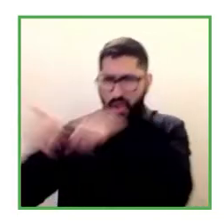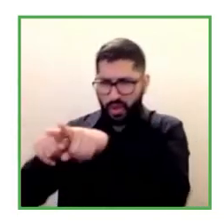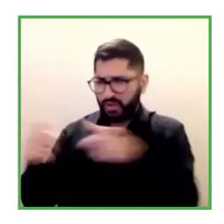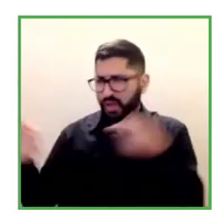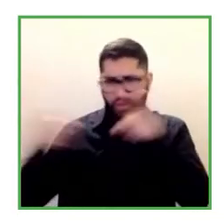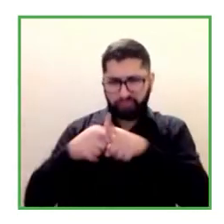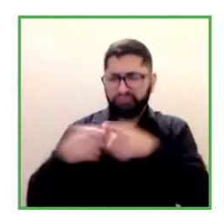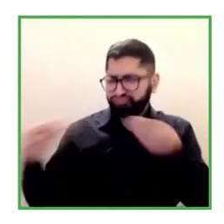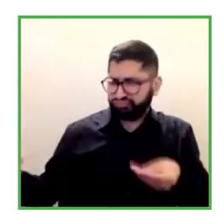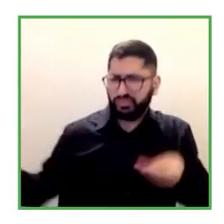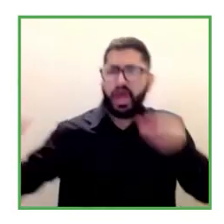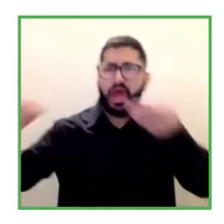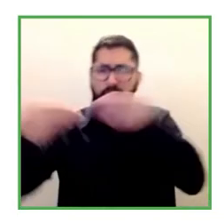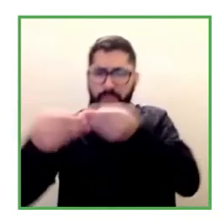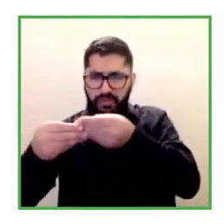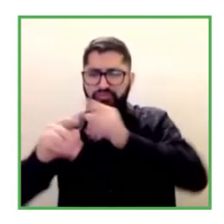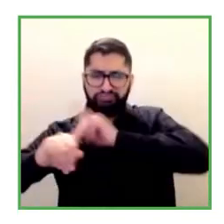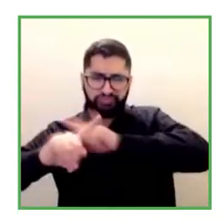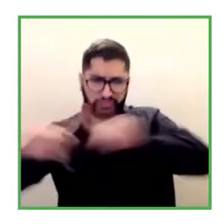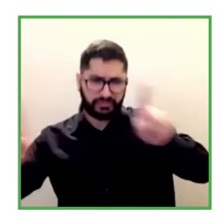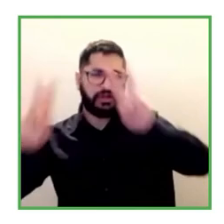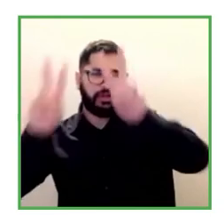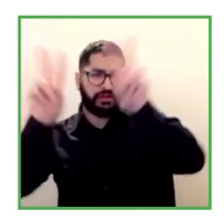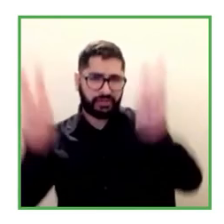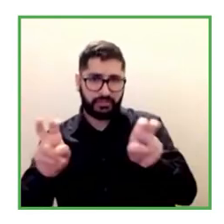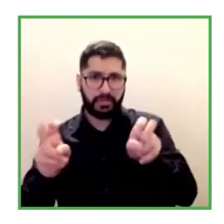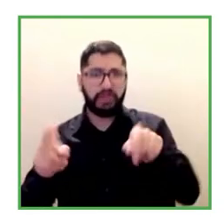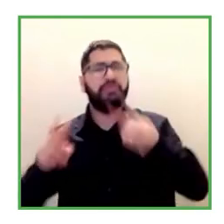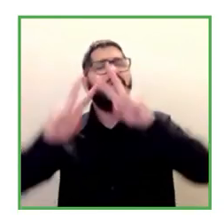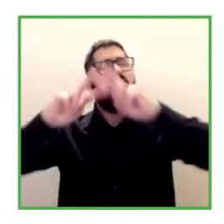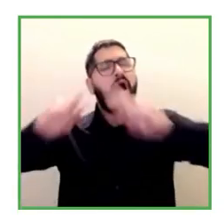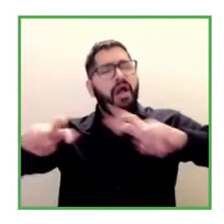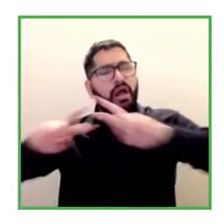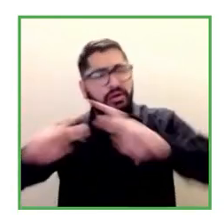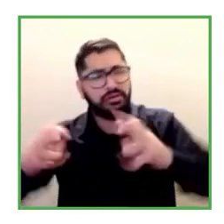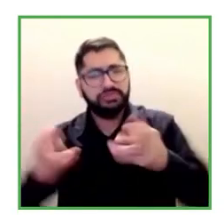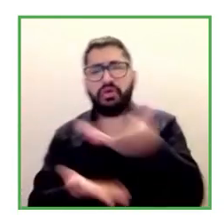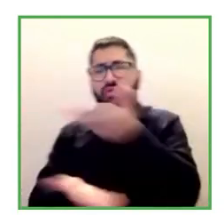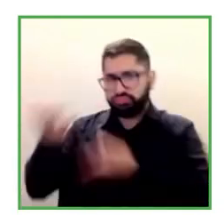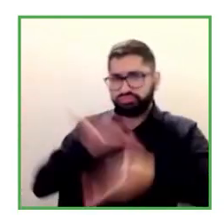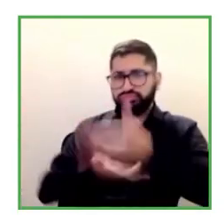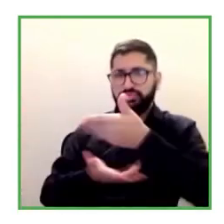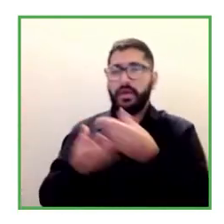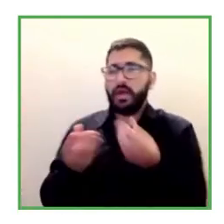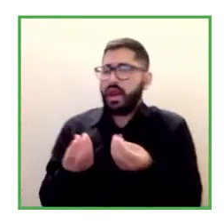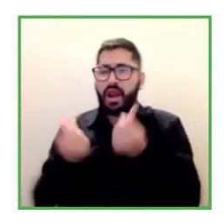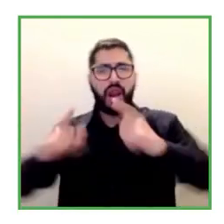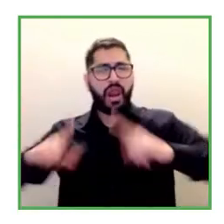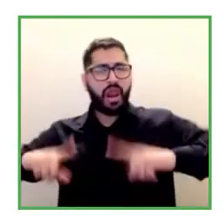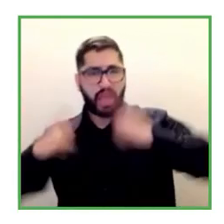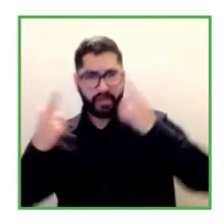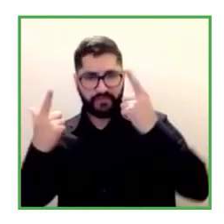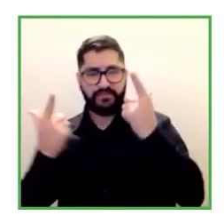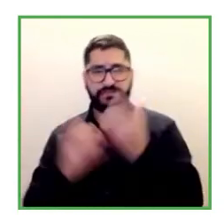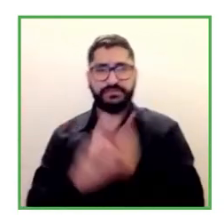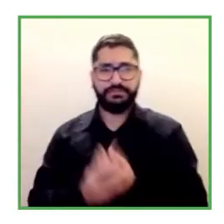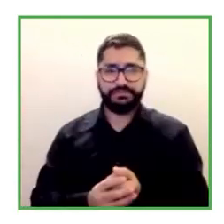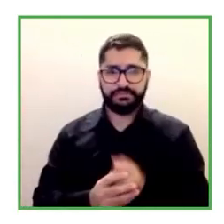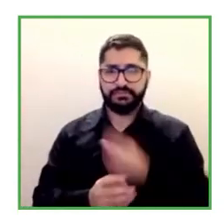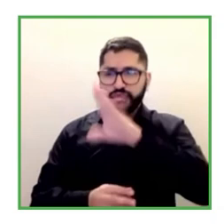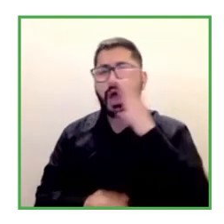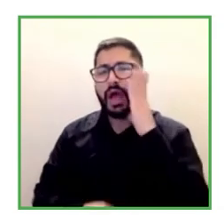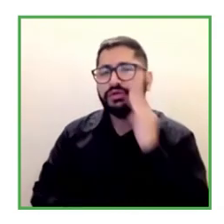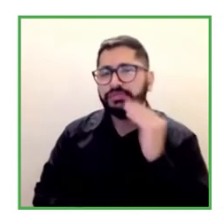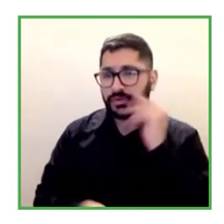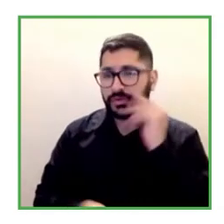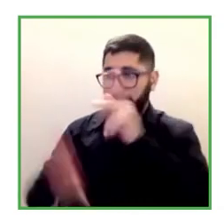que, bueno, pues que la investigación nos dice que las mejoras en calidad de vida que experimentan las personas con discapacidad que consiguen un empleo